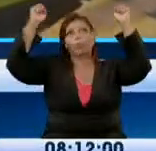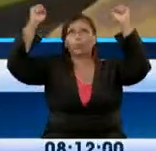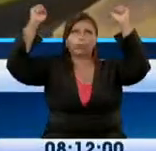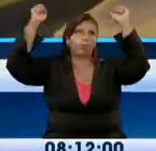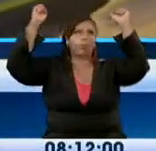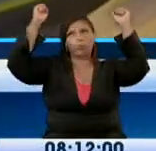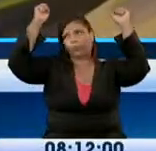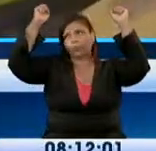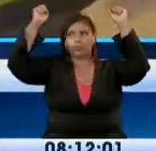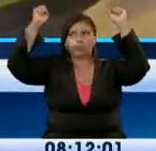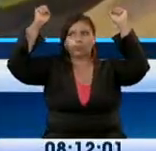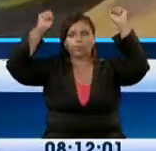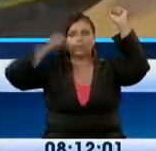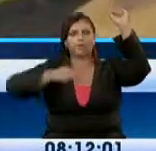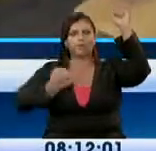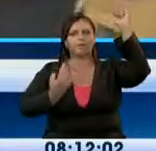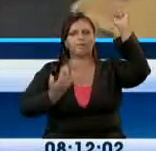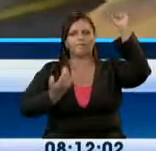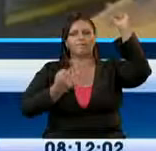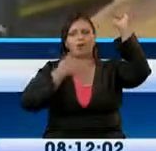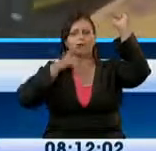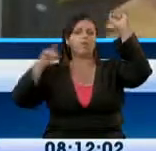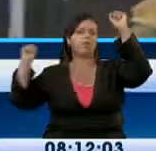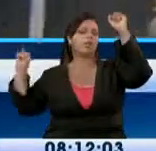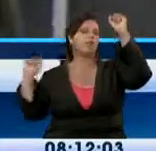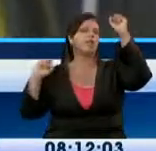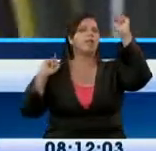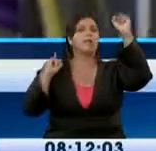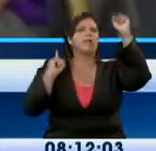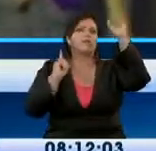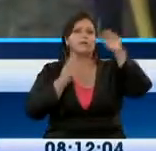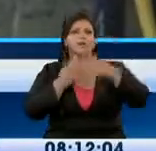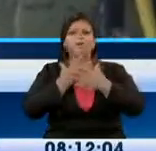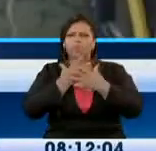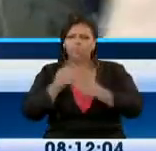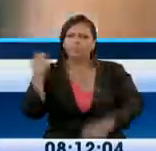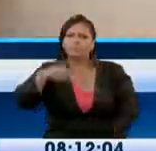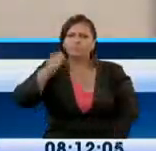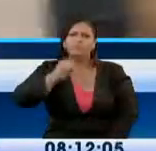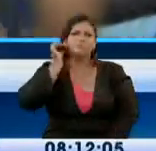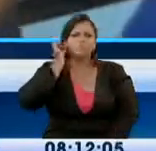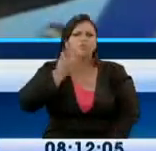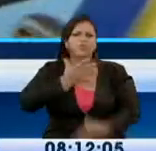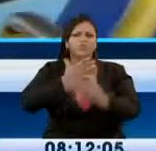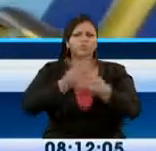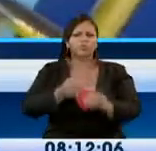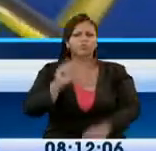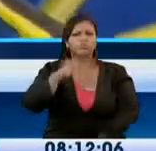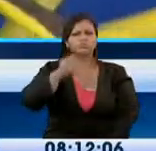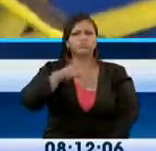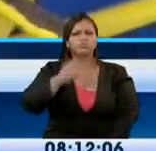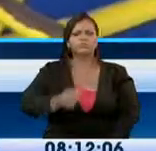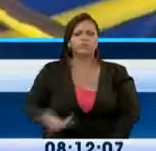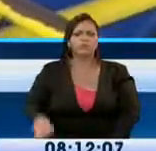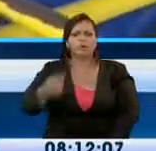provoca? Exactamente, que las morbosen y el hombre se distrae y el que está atrás le saca el teléfono, la billetera, lo que...